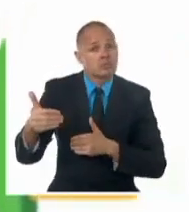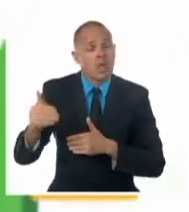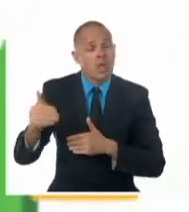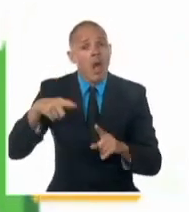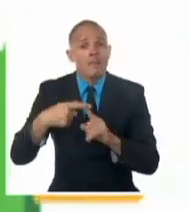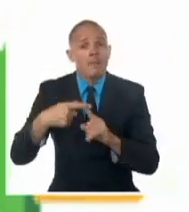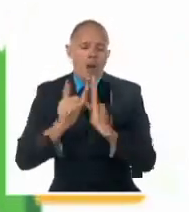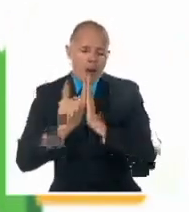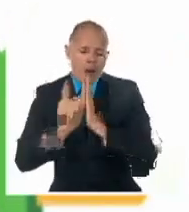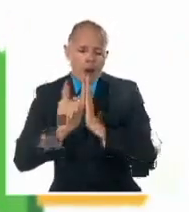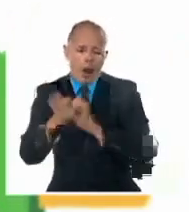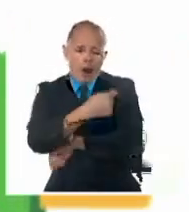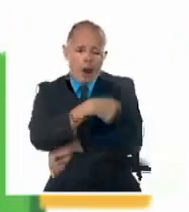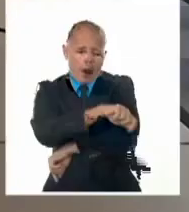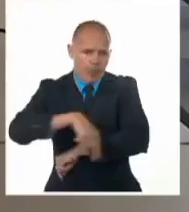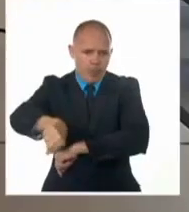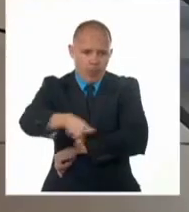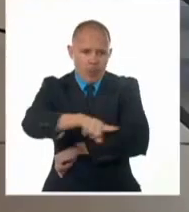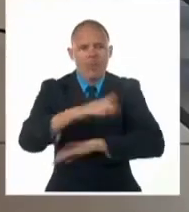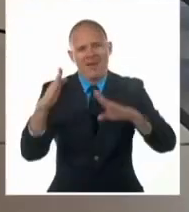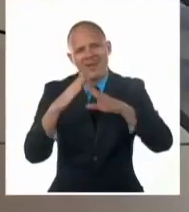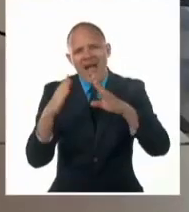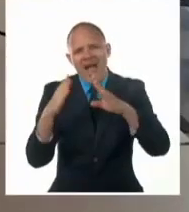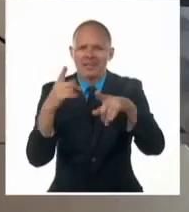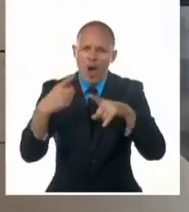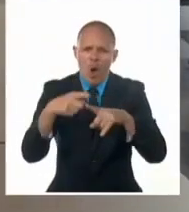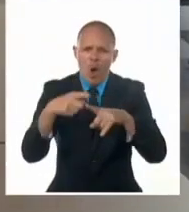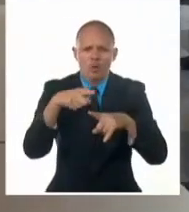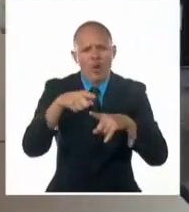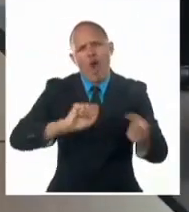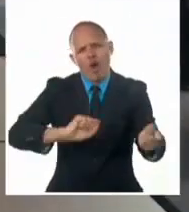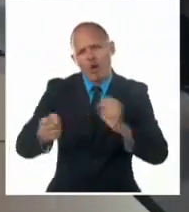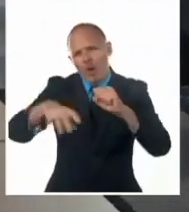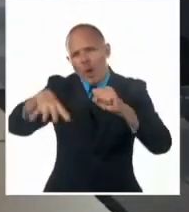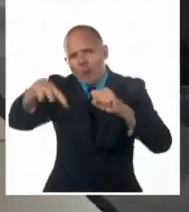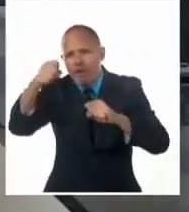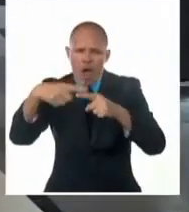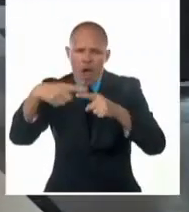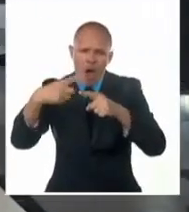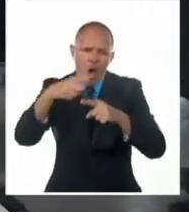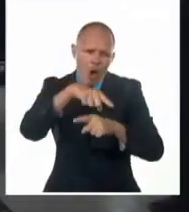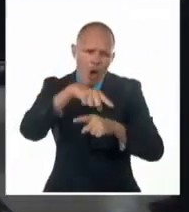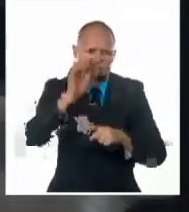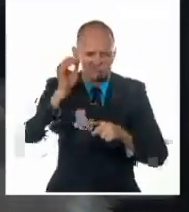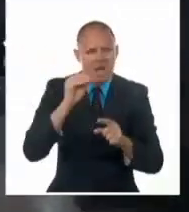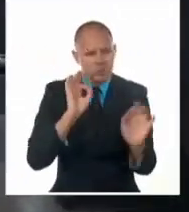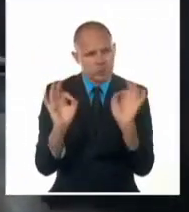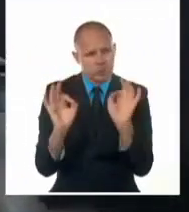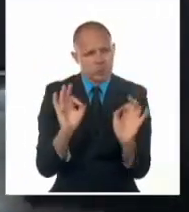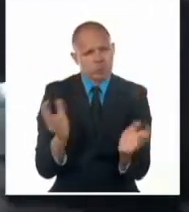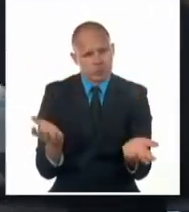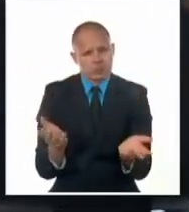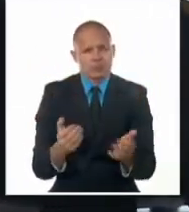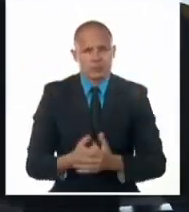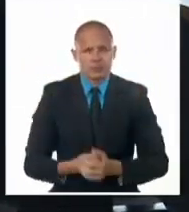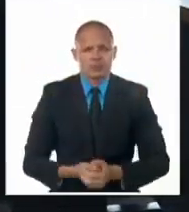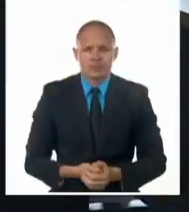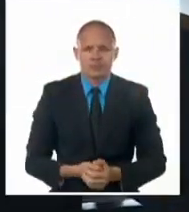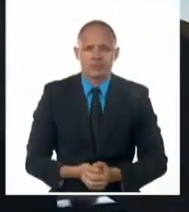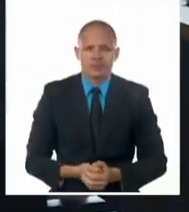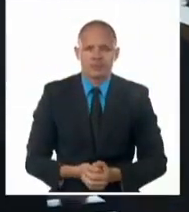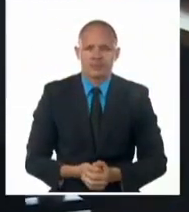a contribuir desde los hogares con el uso racional de la energía. Bernardo